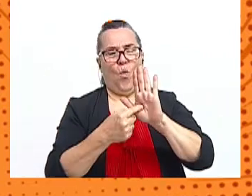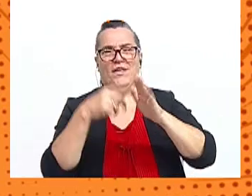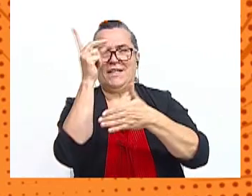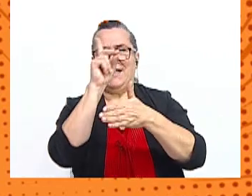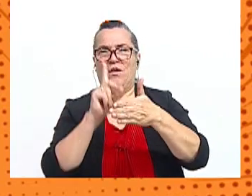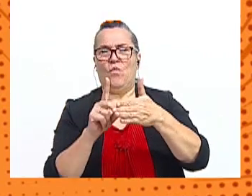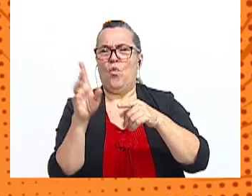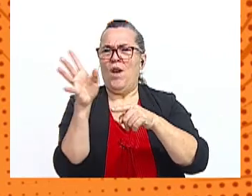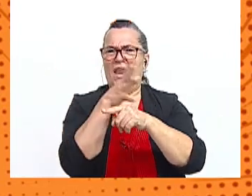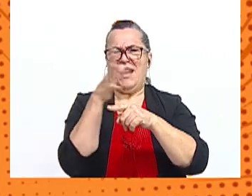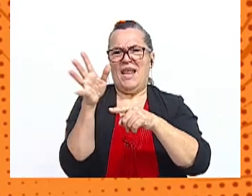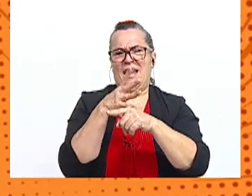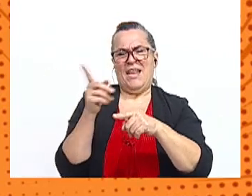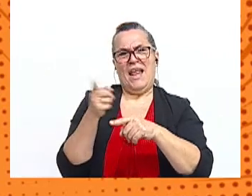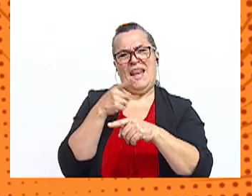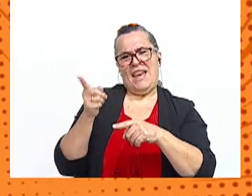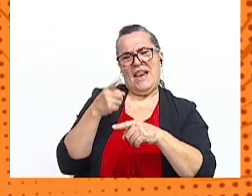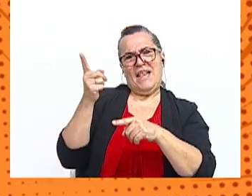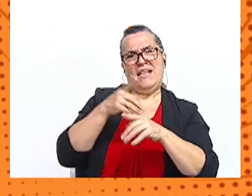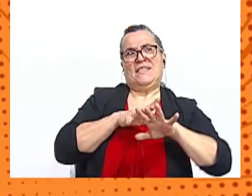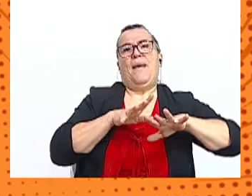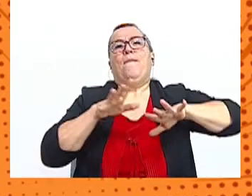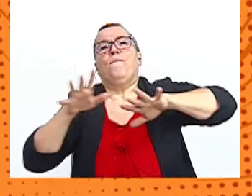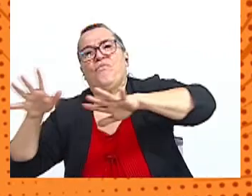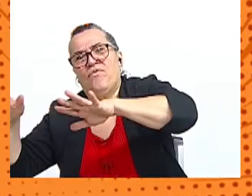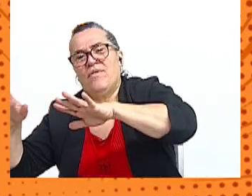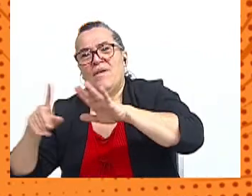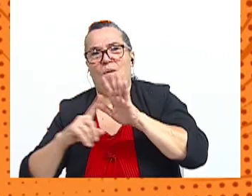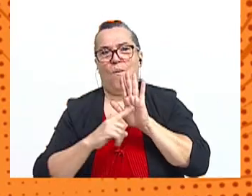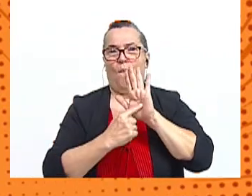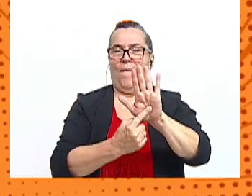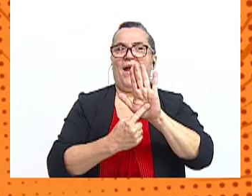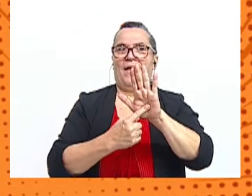líneas que marcan ese movimiento.